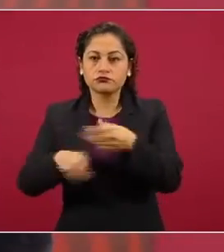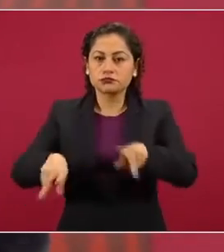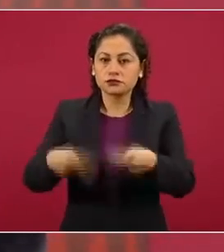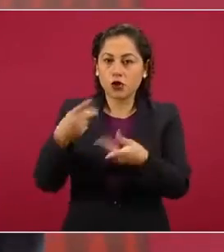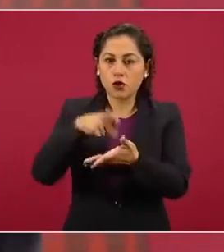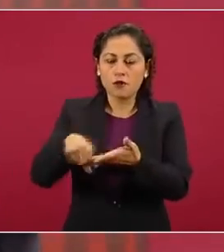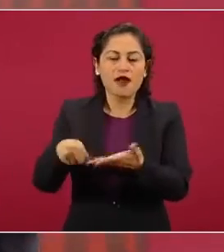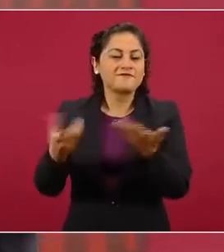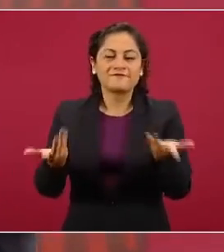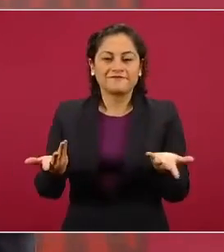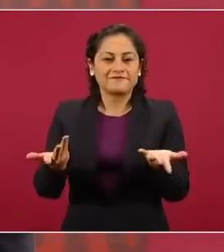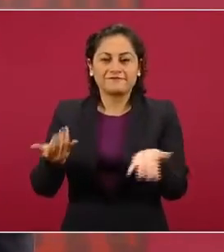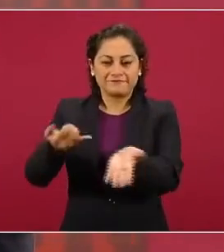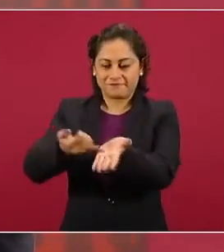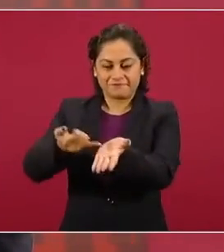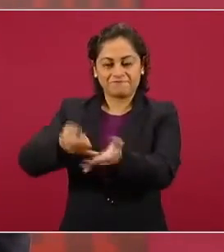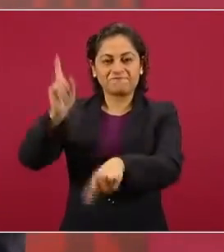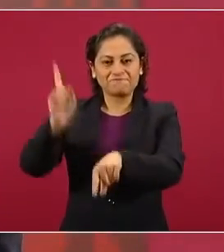Entonces,